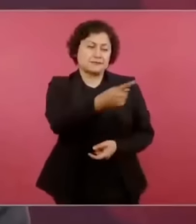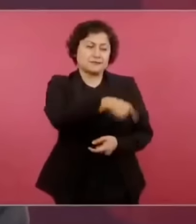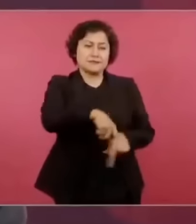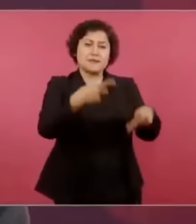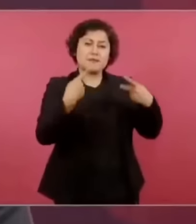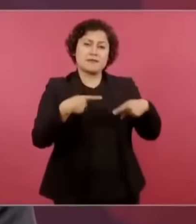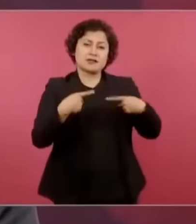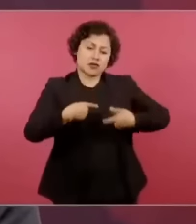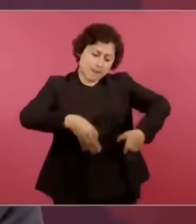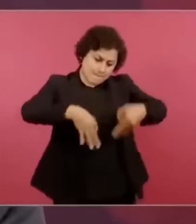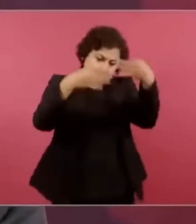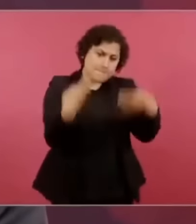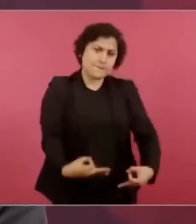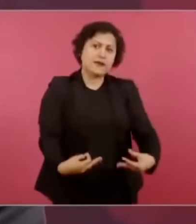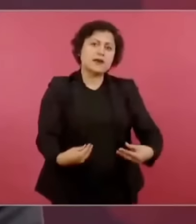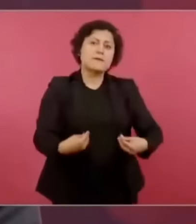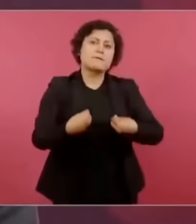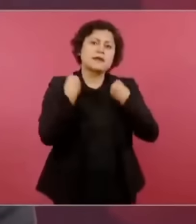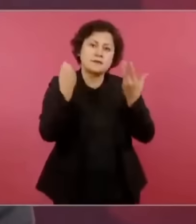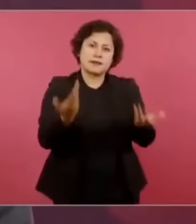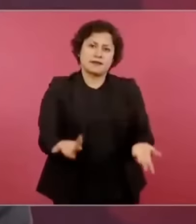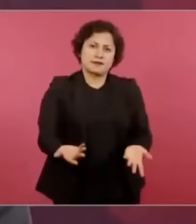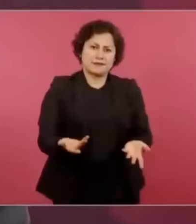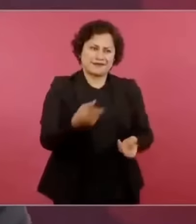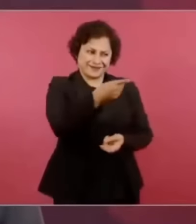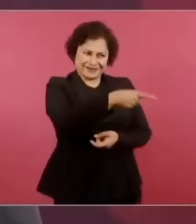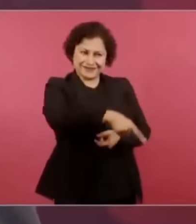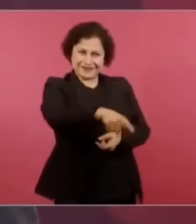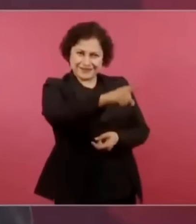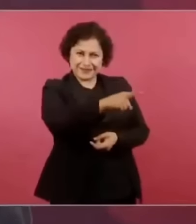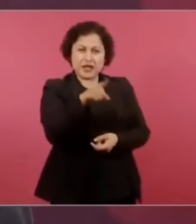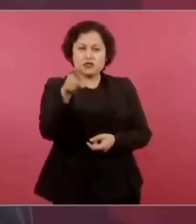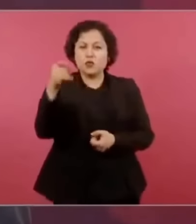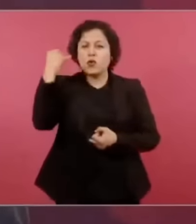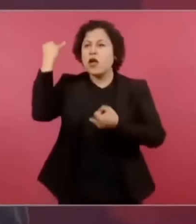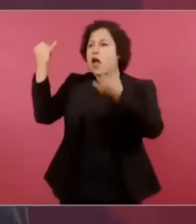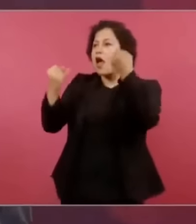auténticos, no son ciudadanos imaginarios. Ya